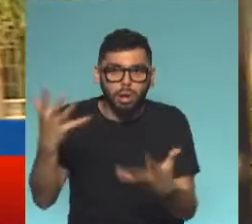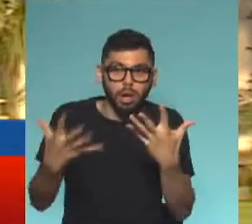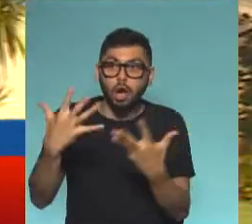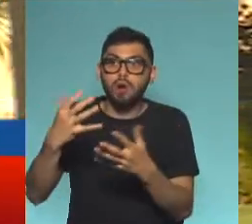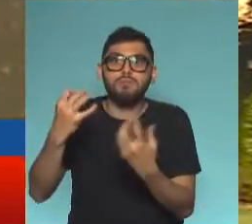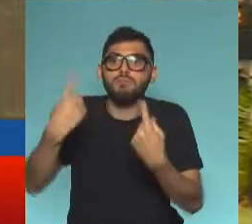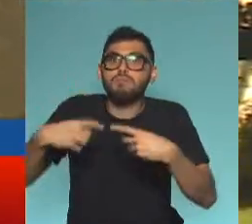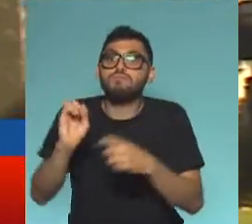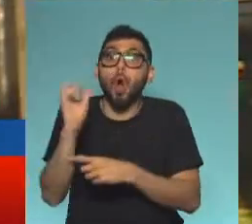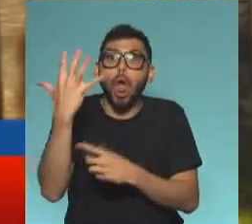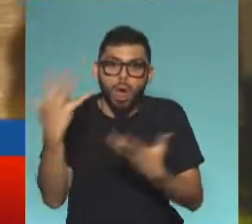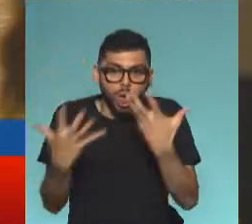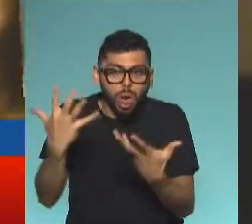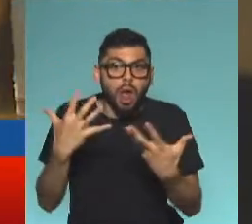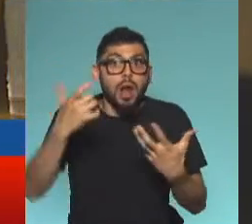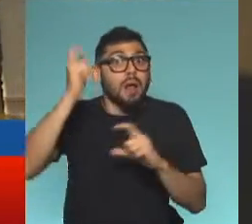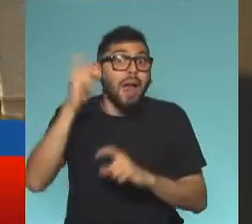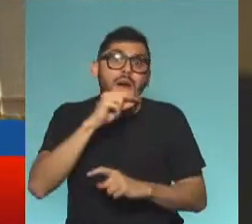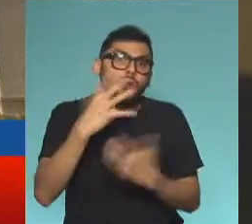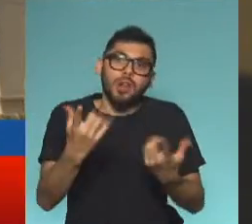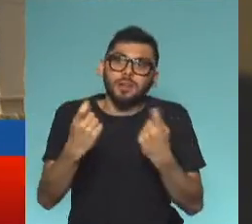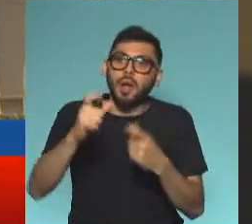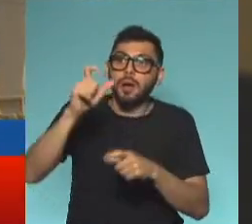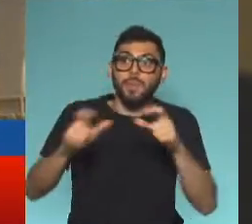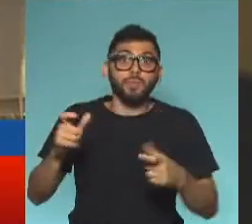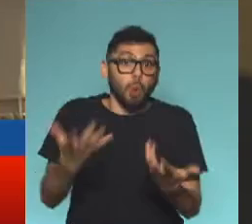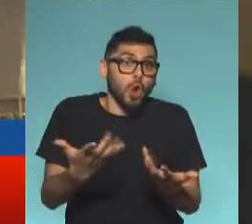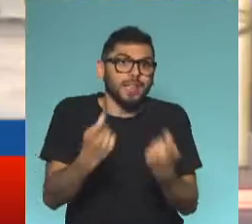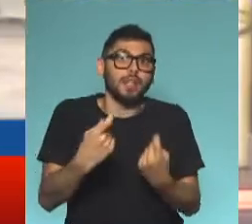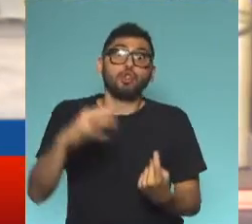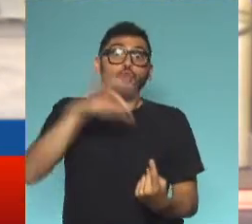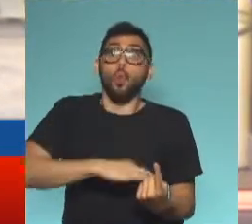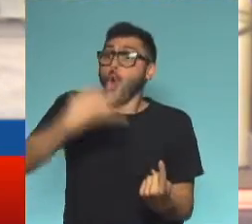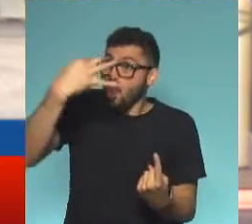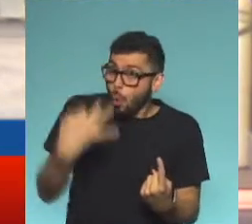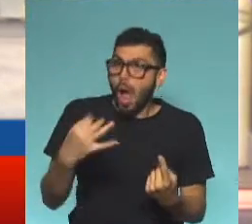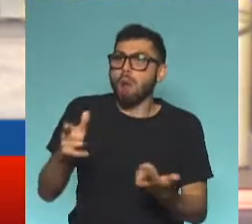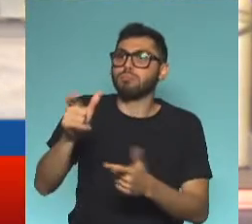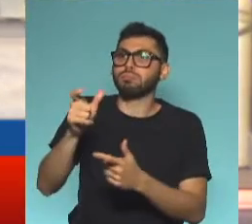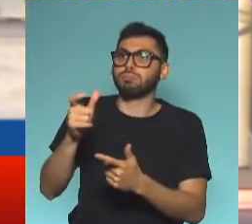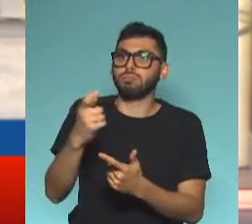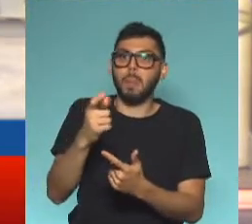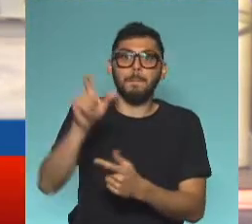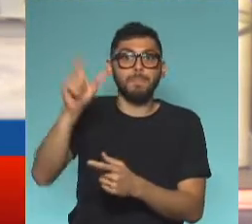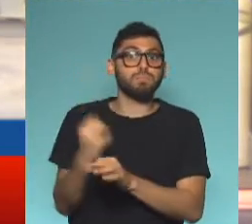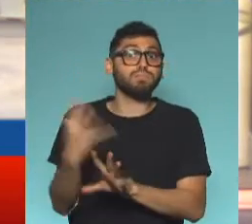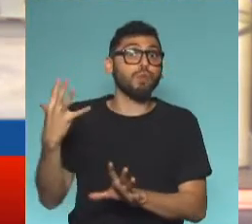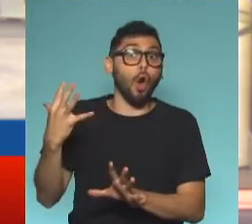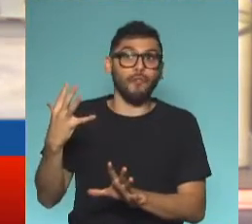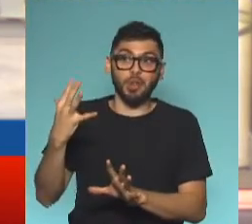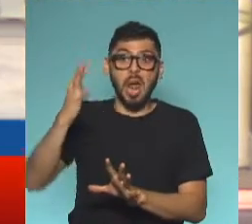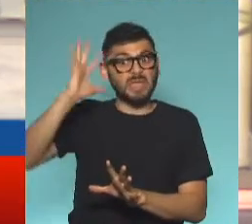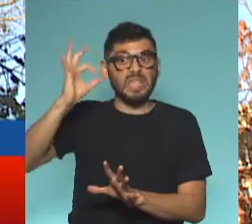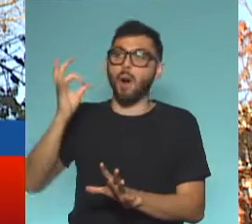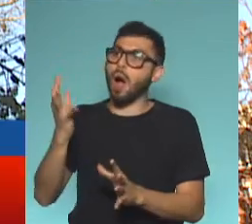modernos que hay. Por eso es fundamental ofrecer también buenos sueldos para tentar a aquellos profesionales que ingresen a